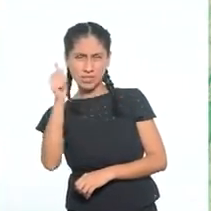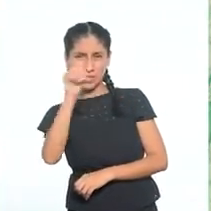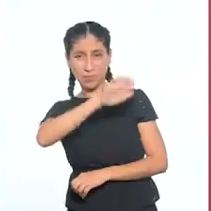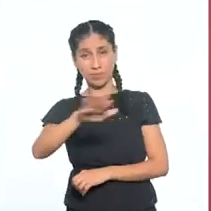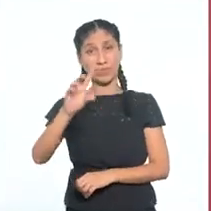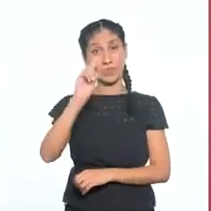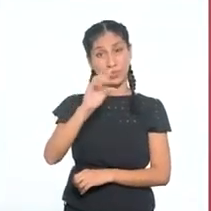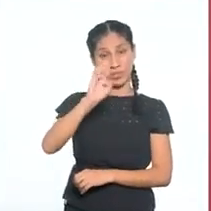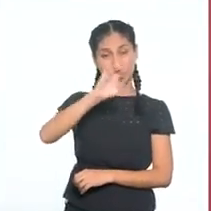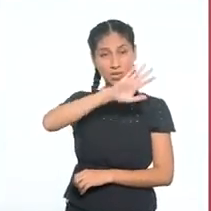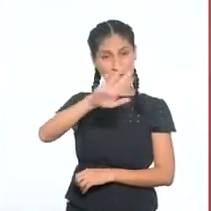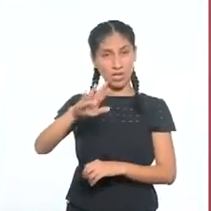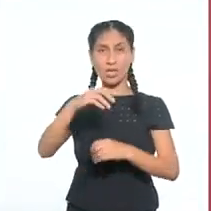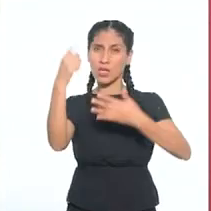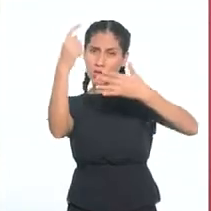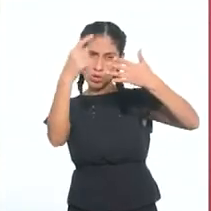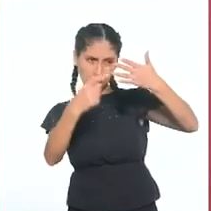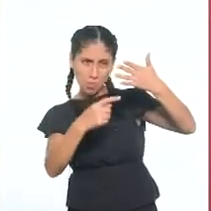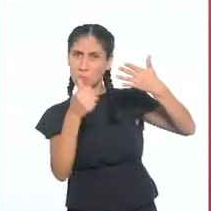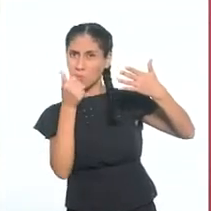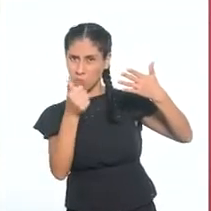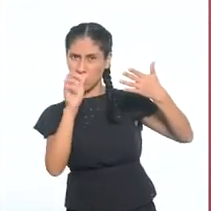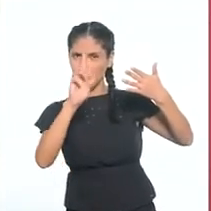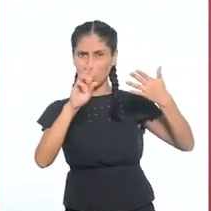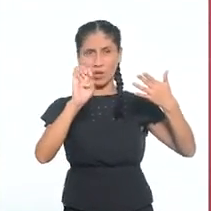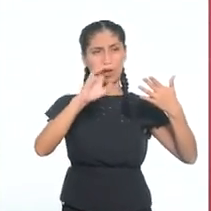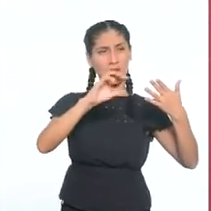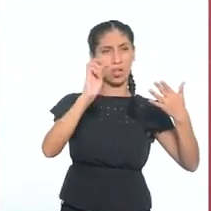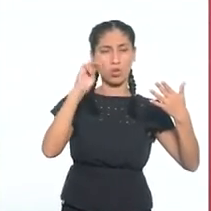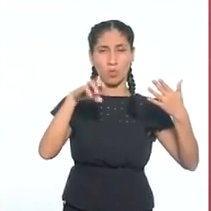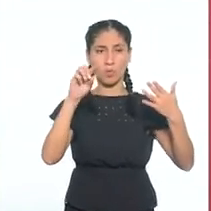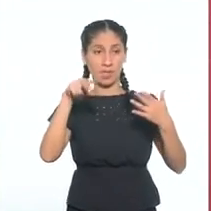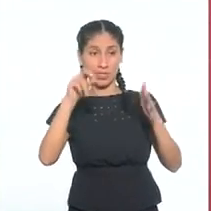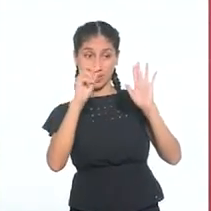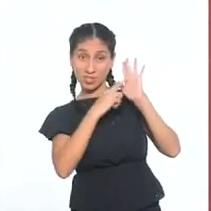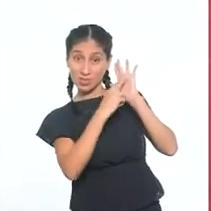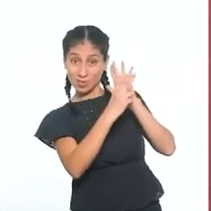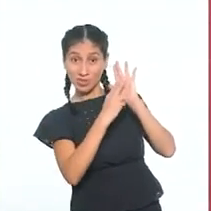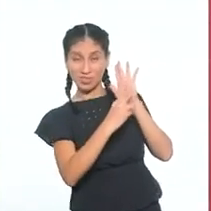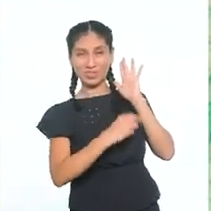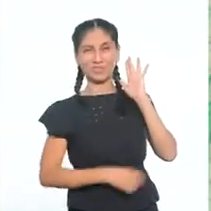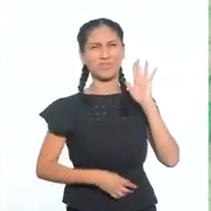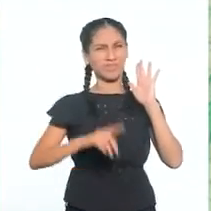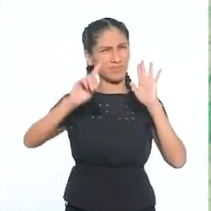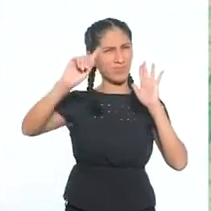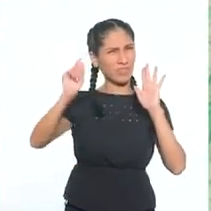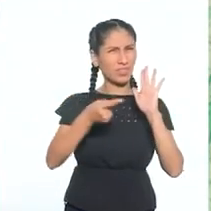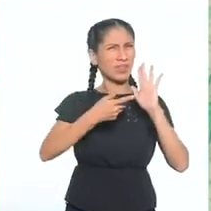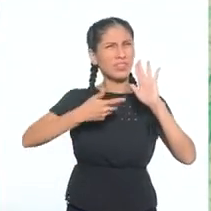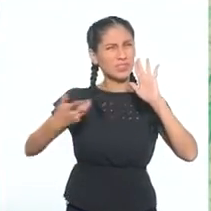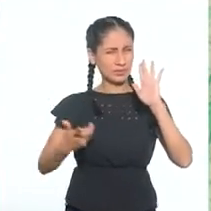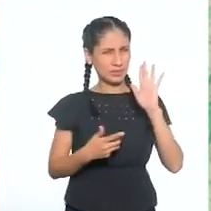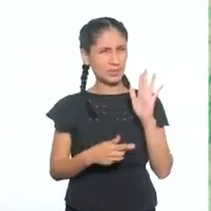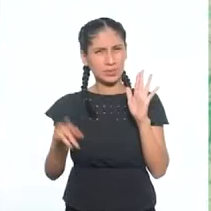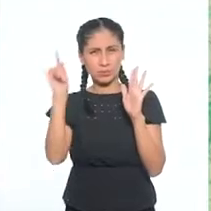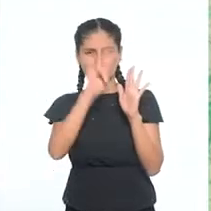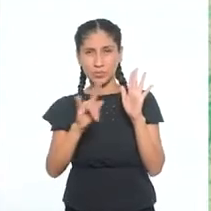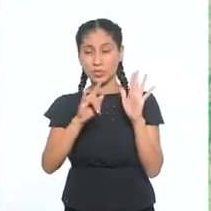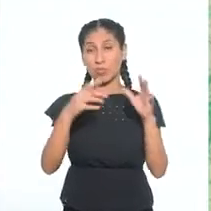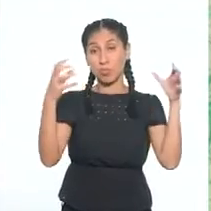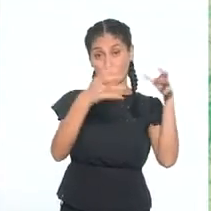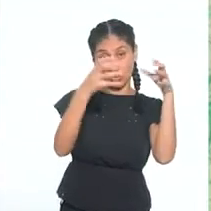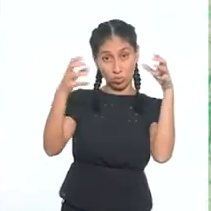conoceremos varias estrategias de redacción de textos que te servirán muchísimo al momento de elaborar las la primera estrategia es muy